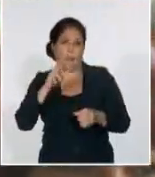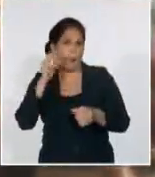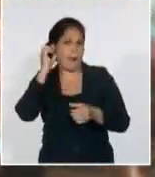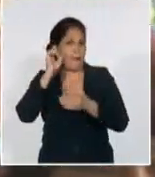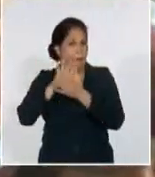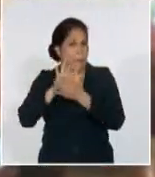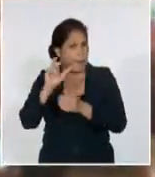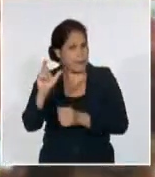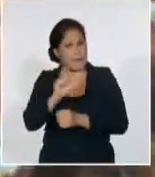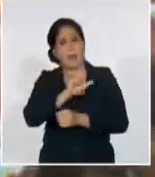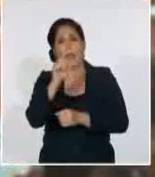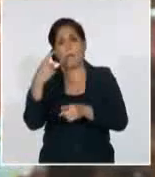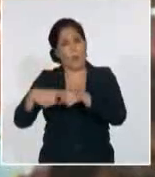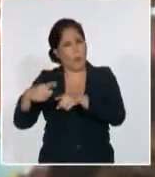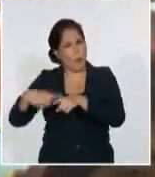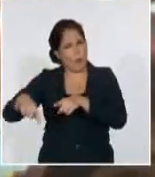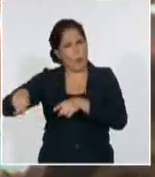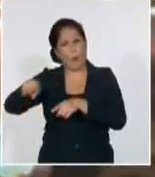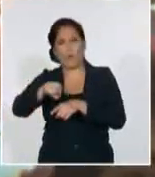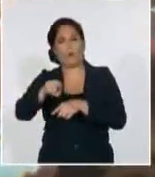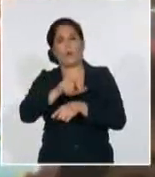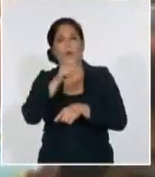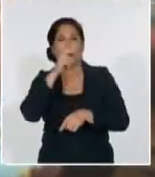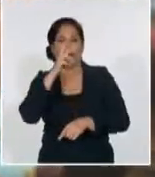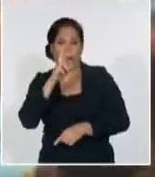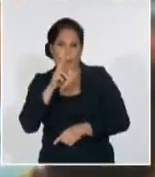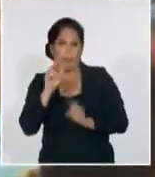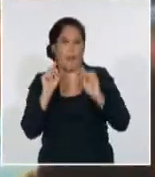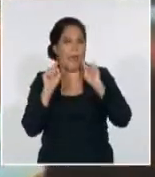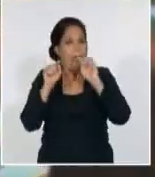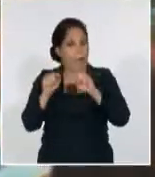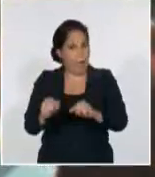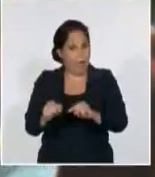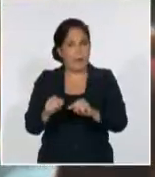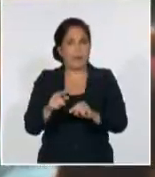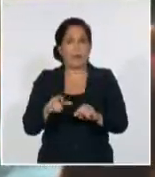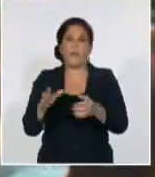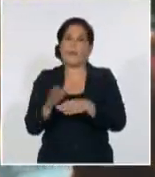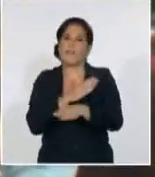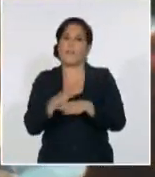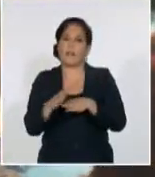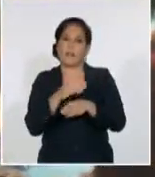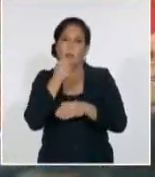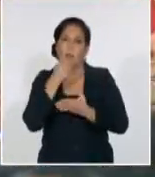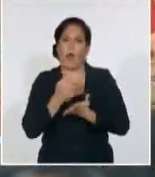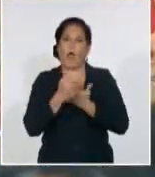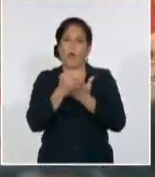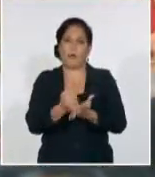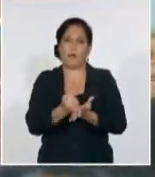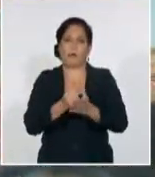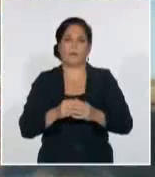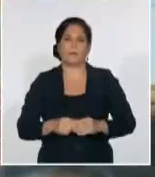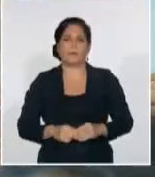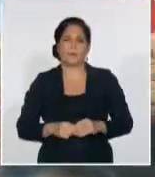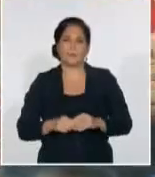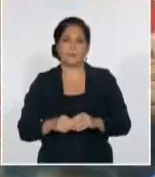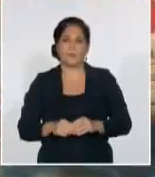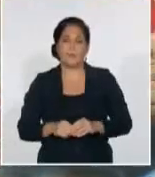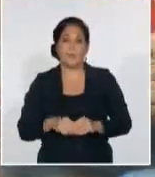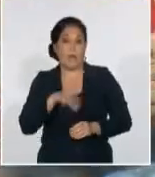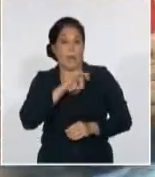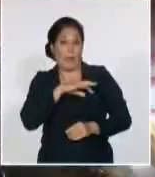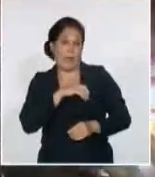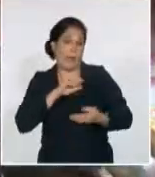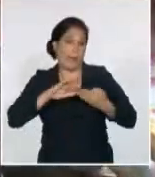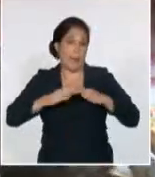hemos tratado de hacerlo en la comunidad, donde están todos los factores que podemos incidir sobre ellos. Las delegadas debatieron